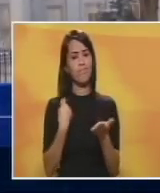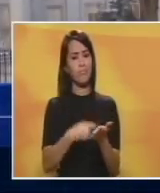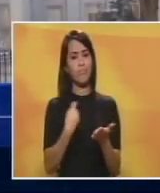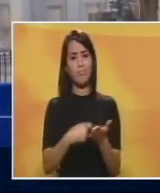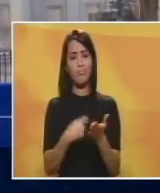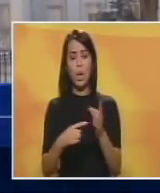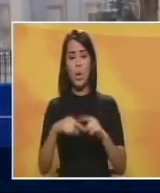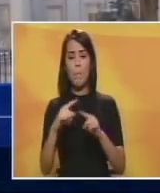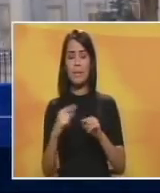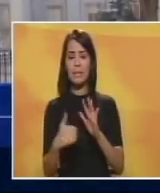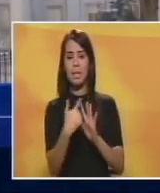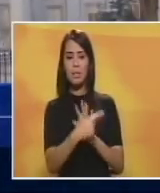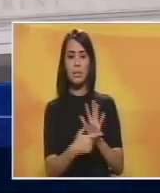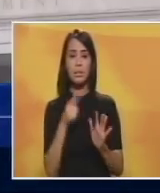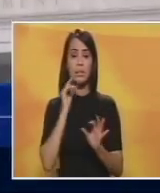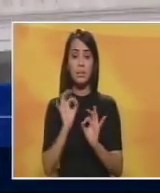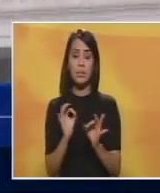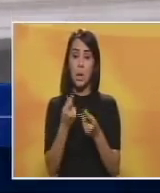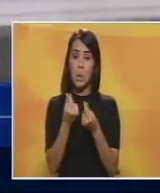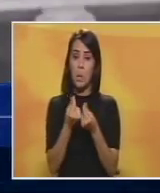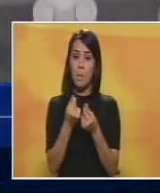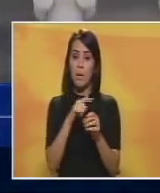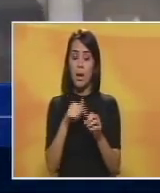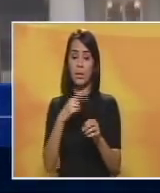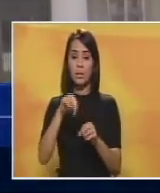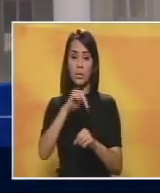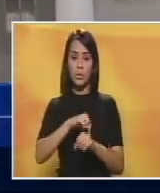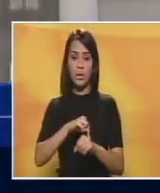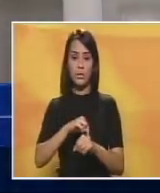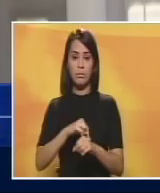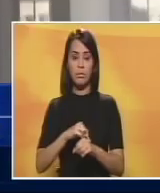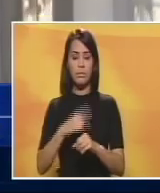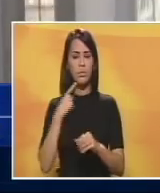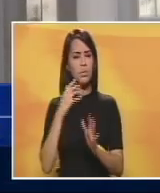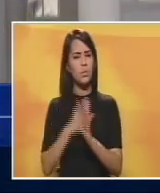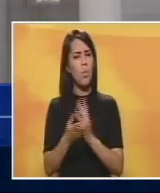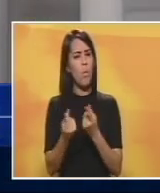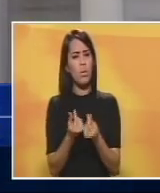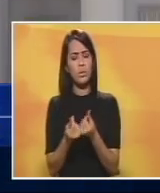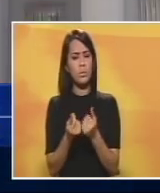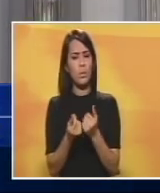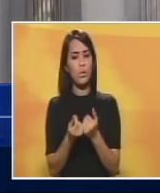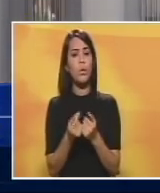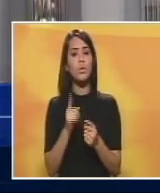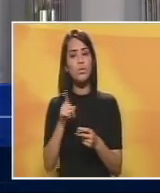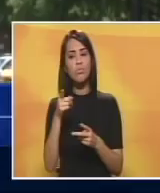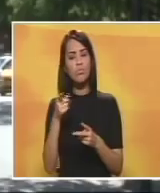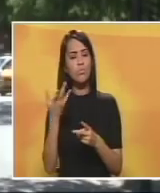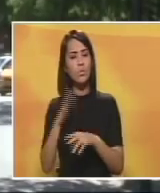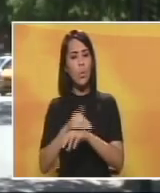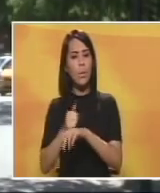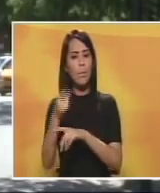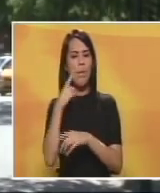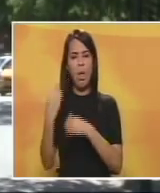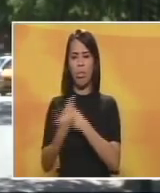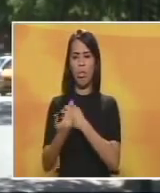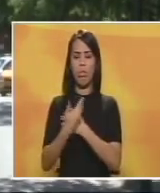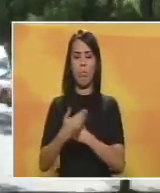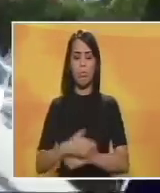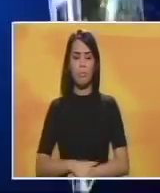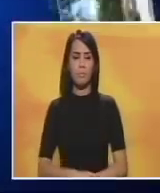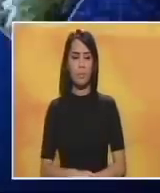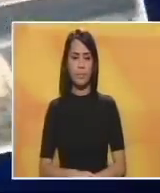aluminio turcos e indicó que la caída de la moneda nacional lira no se debe a motivos económicos, sino a consecuencias de un ataque.